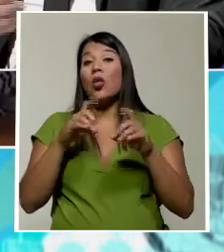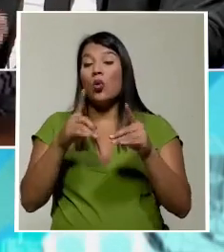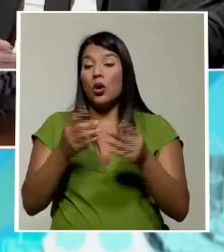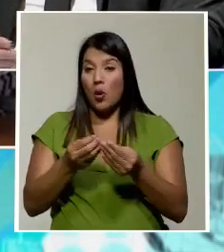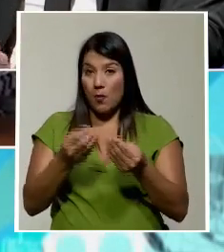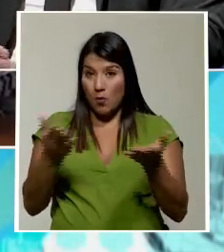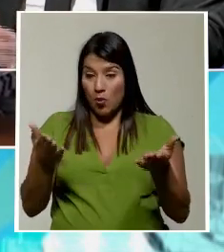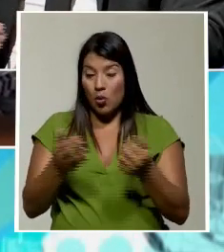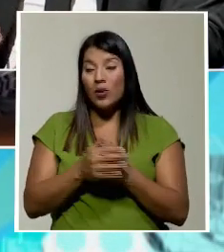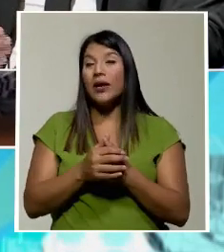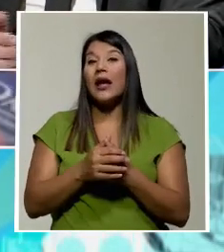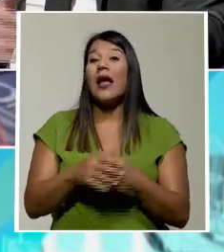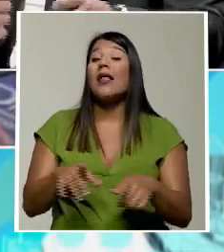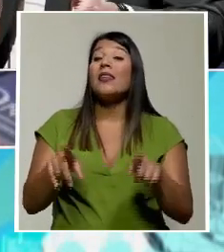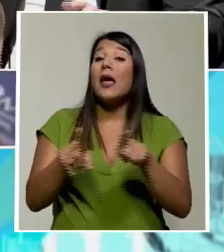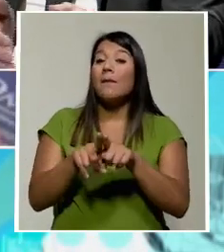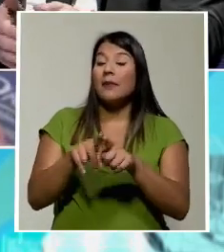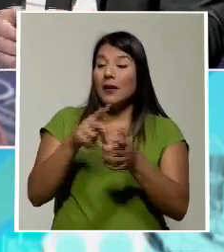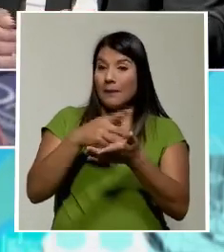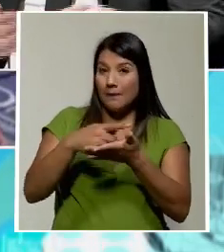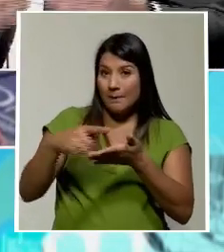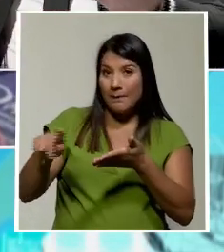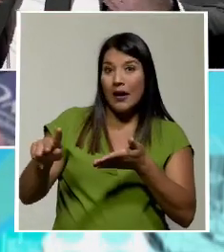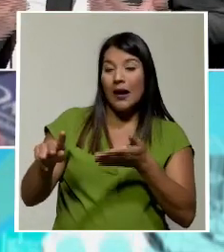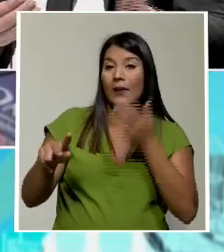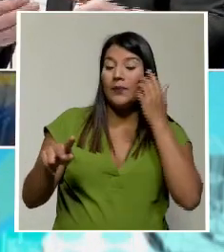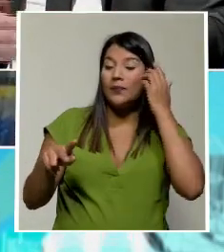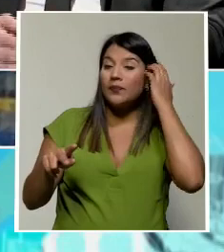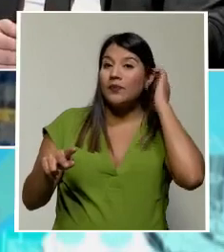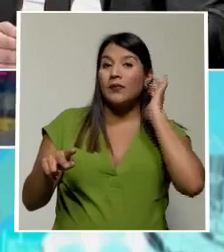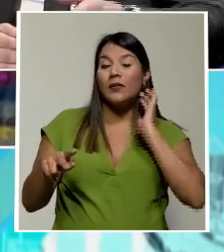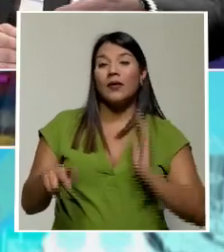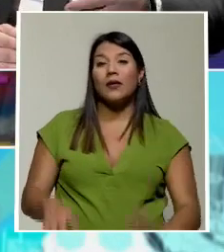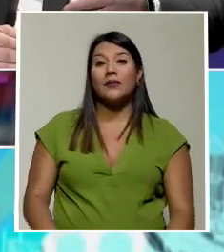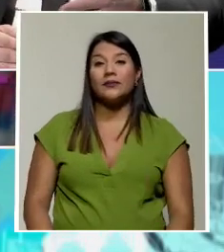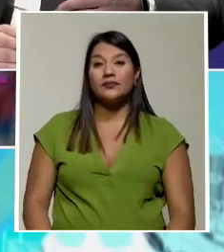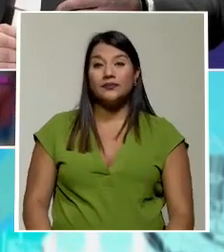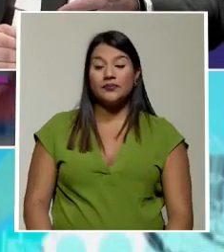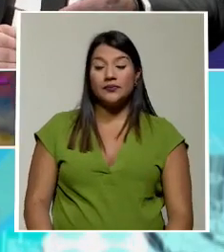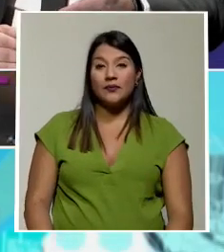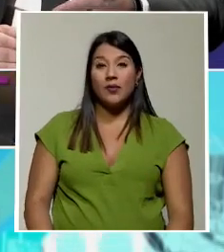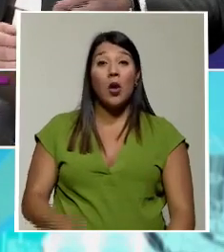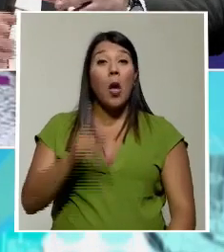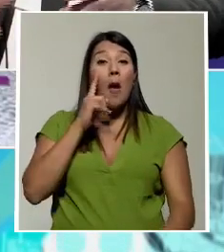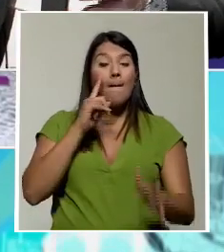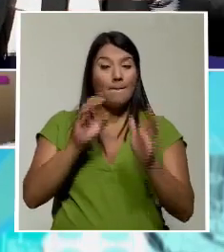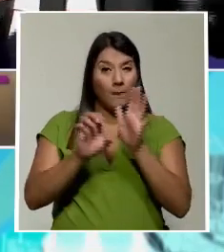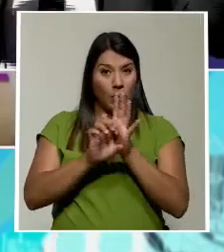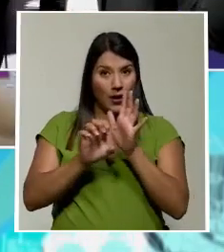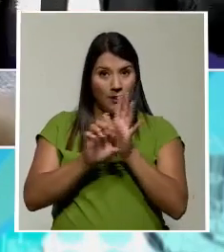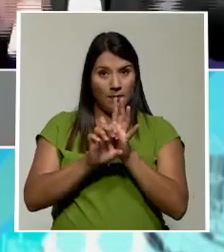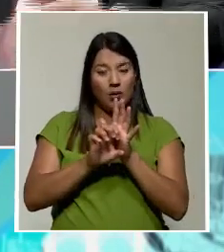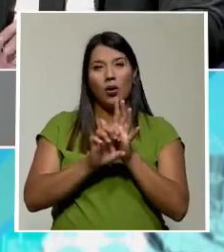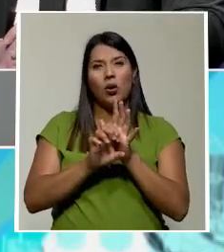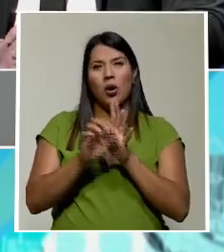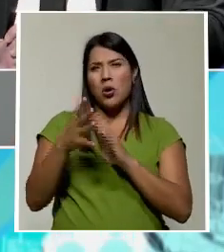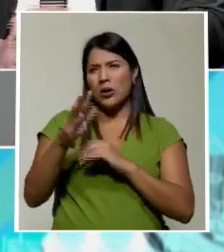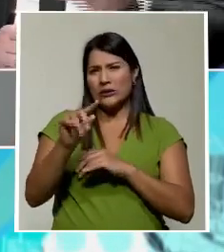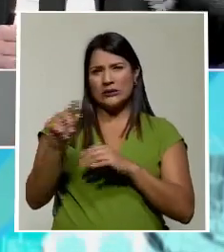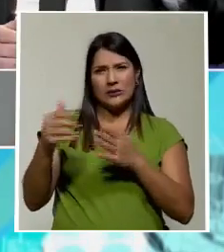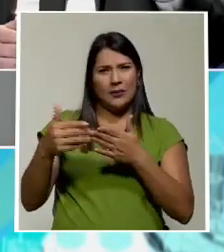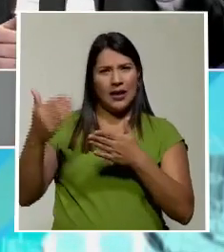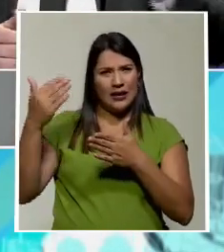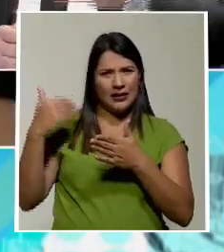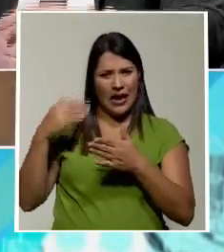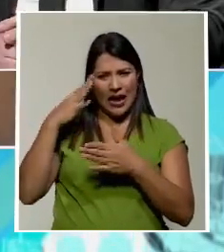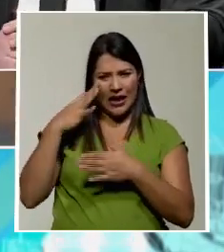en que tiene que incurrir la Fundación por administrar este proyecto, que es grande. Por ejemplo, hace semanas, ya